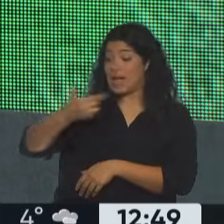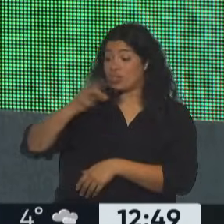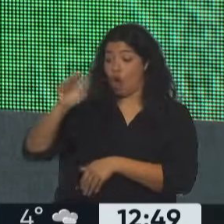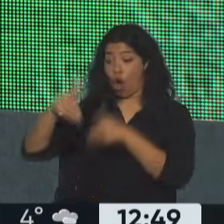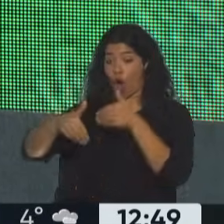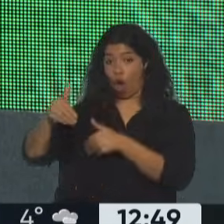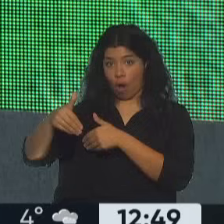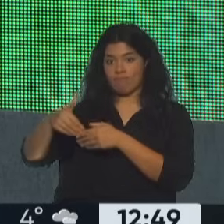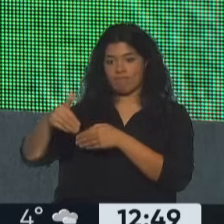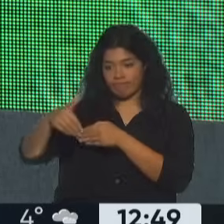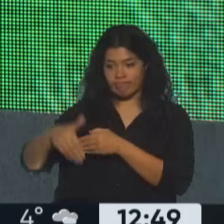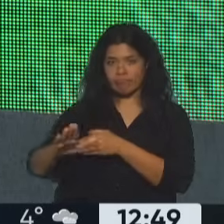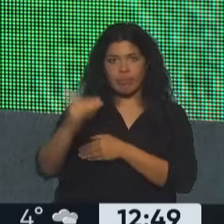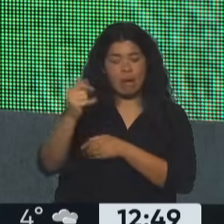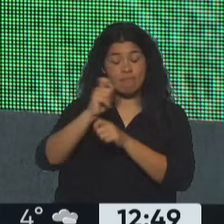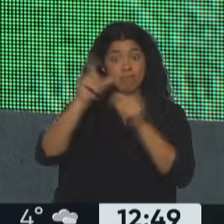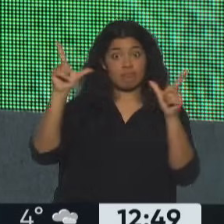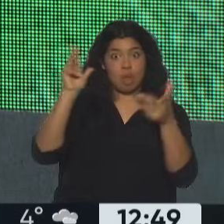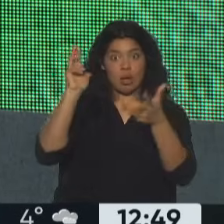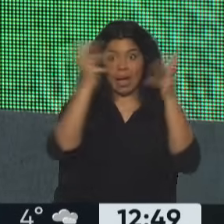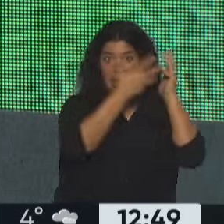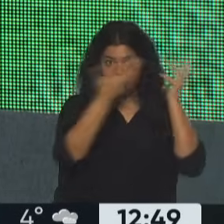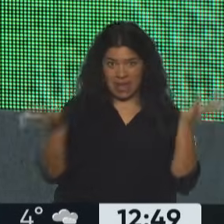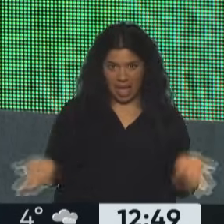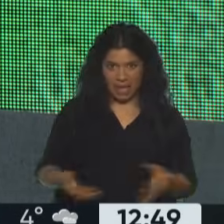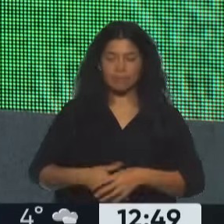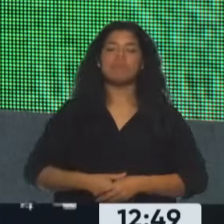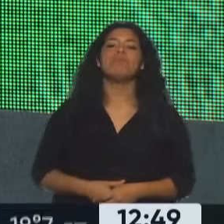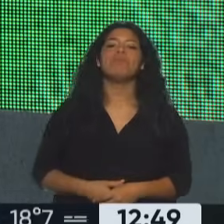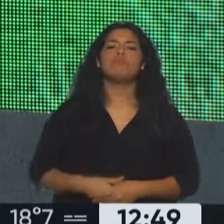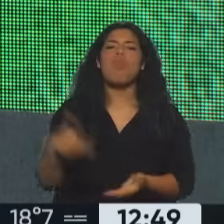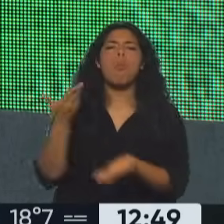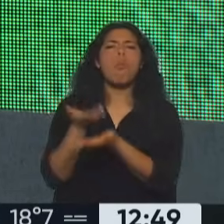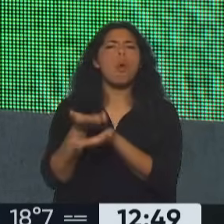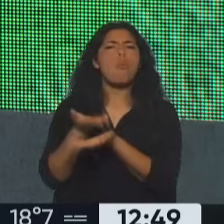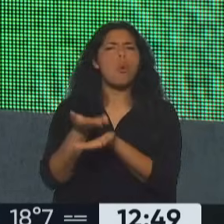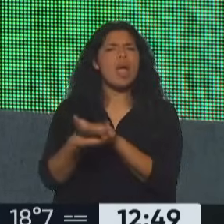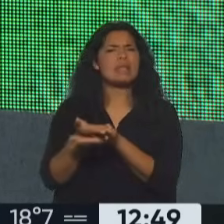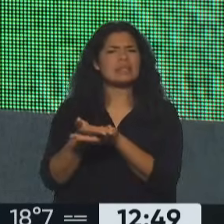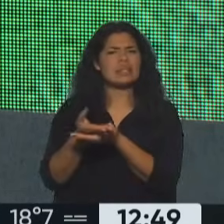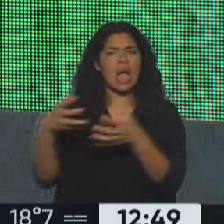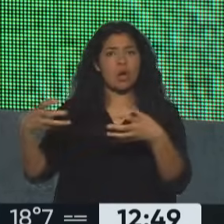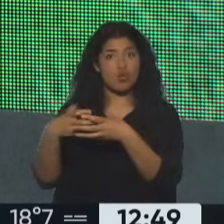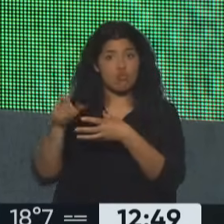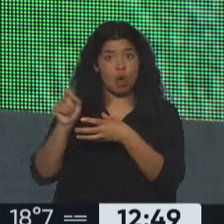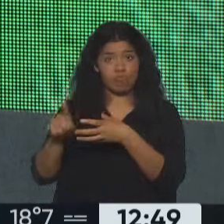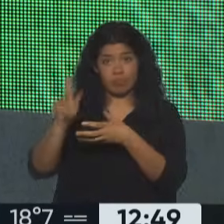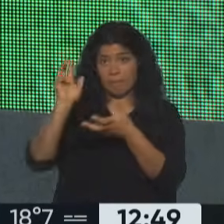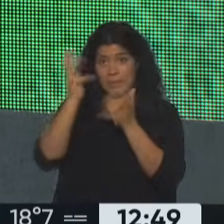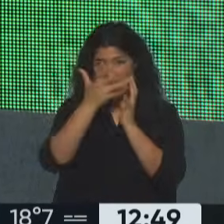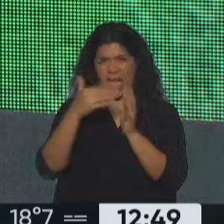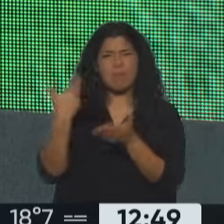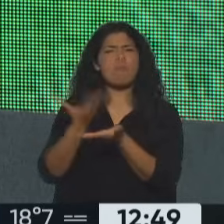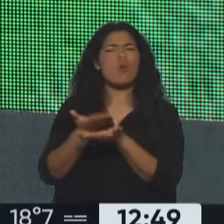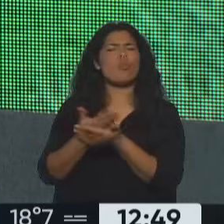la sorpresa Javier milei y el candidato de la libertad avanza que propuso uno de los dirigentes que milita con Javier